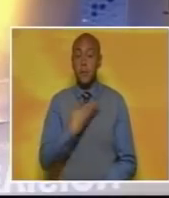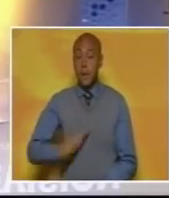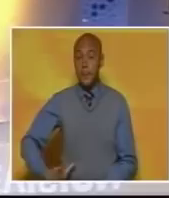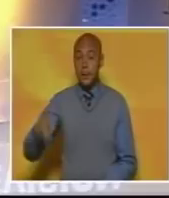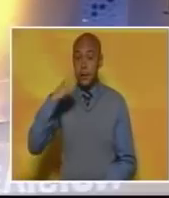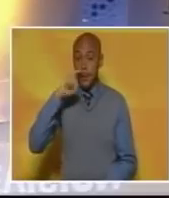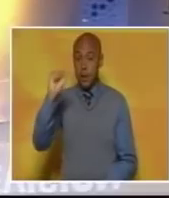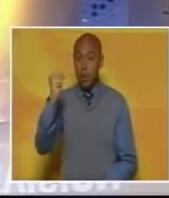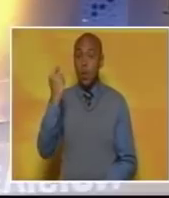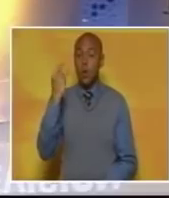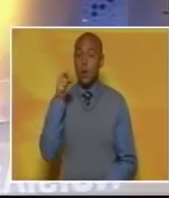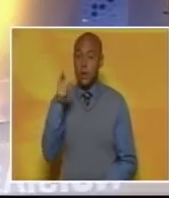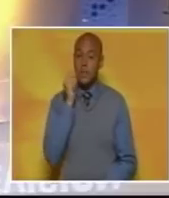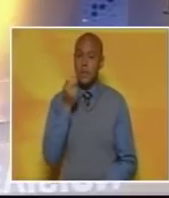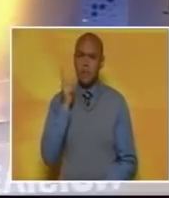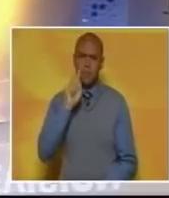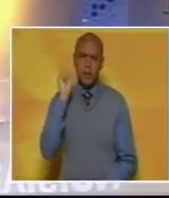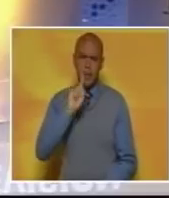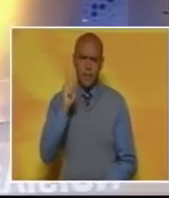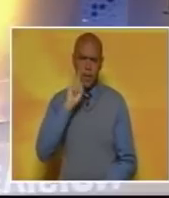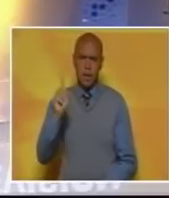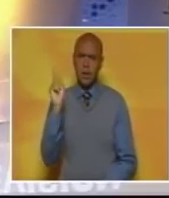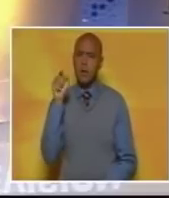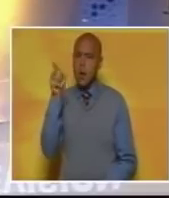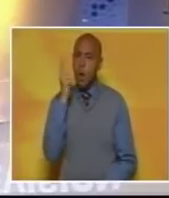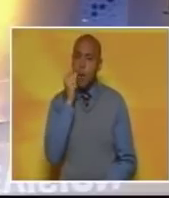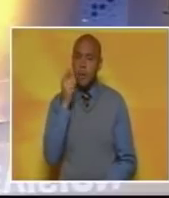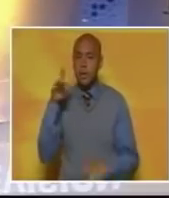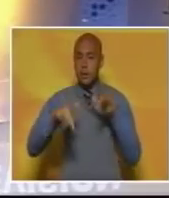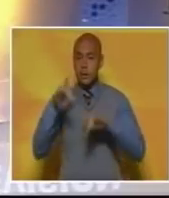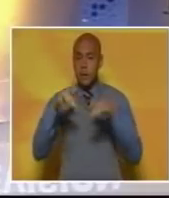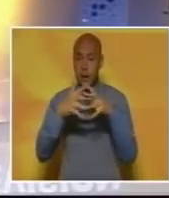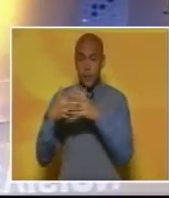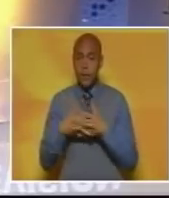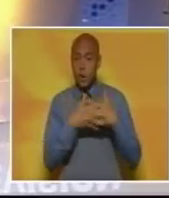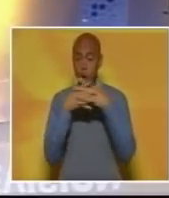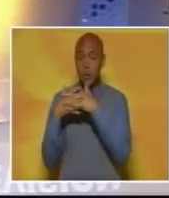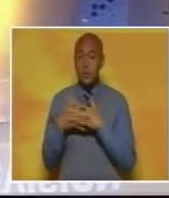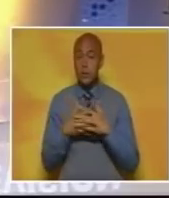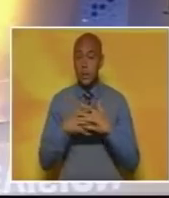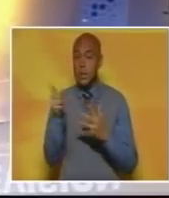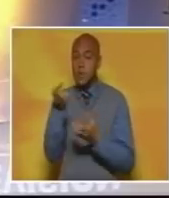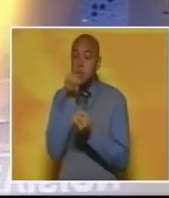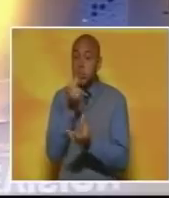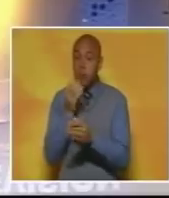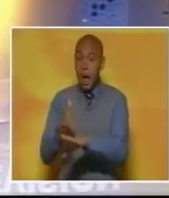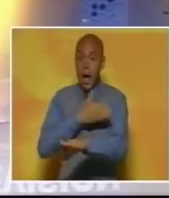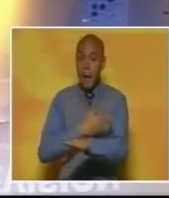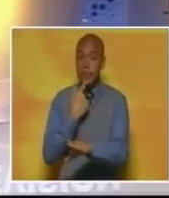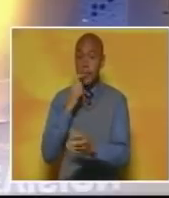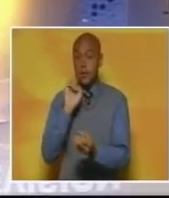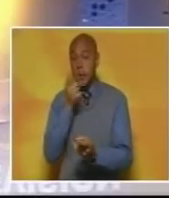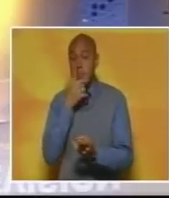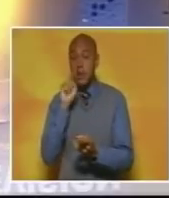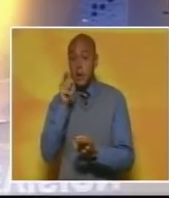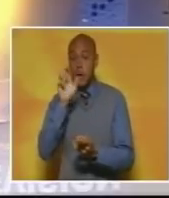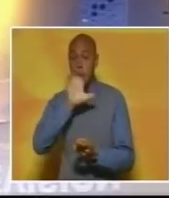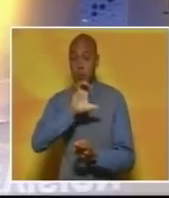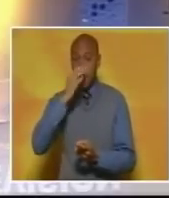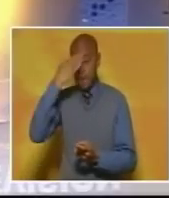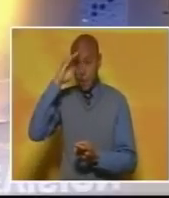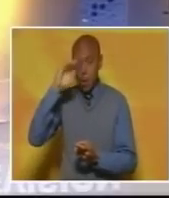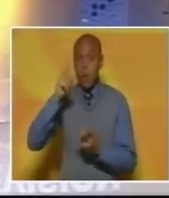la República, Nicolás Maduro, desmintió las afirmaciones del secretario de Estado de Estados Unidos, Mike Pompeo, quien señaló que las relaciones bilaterales entre Cuba y